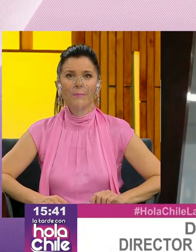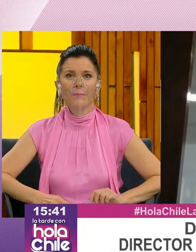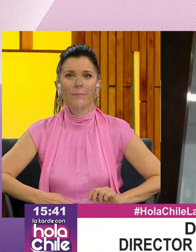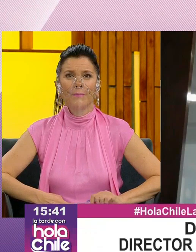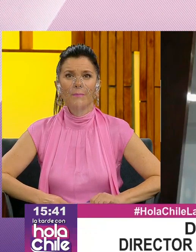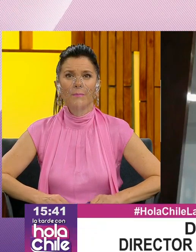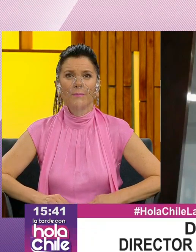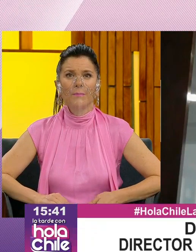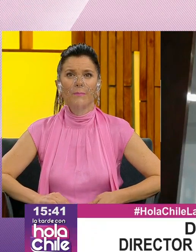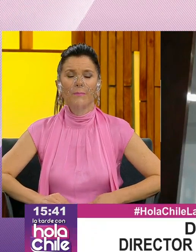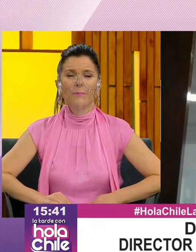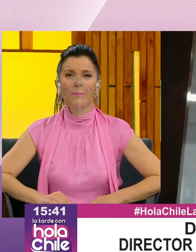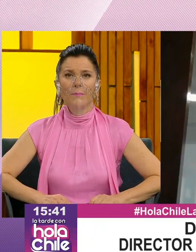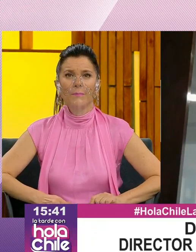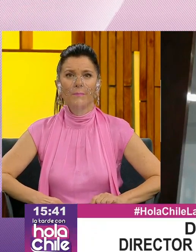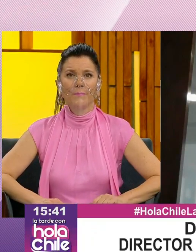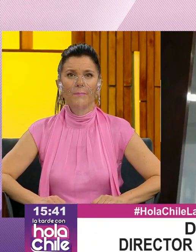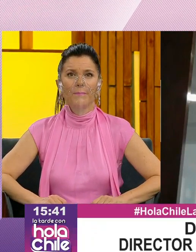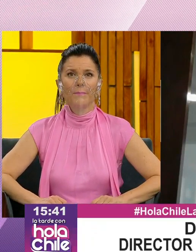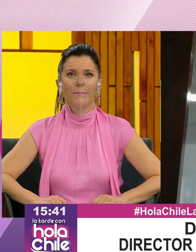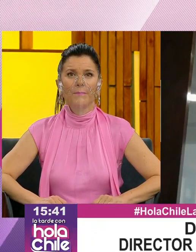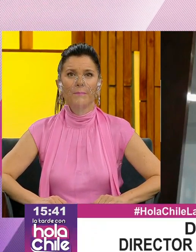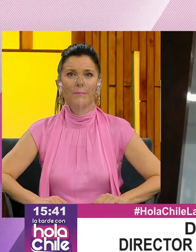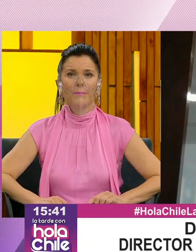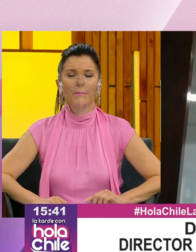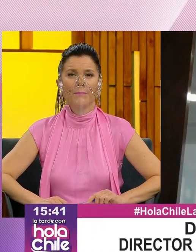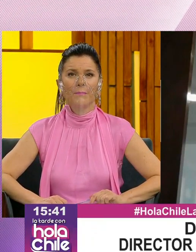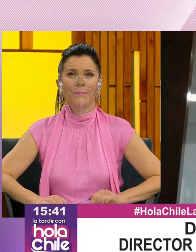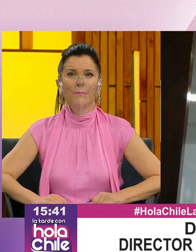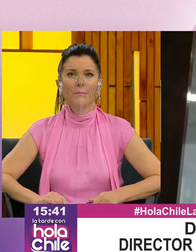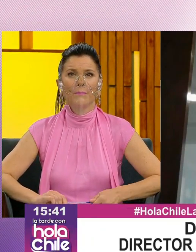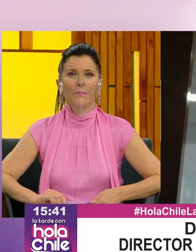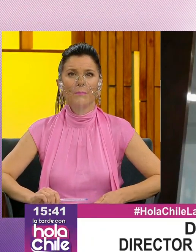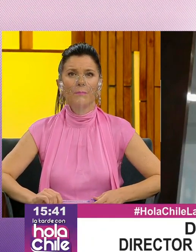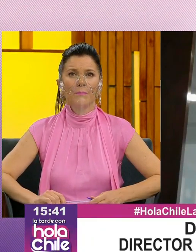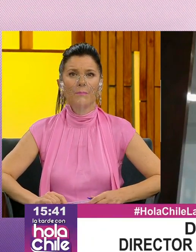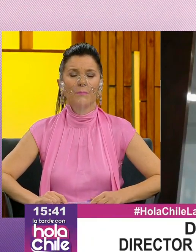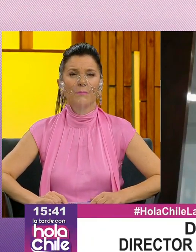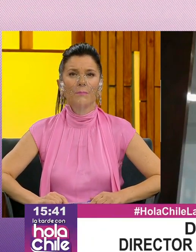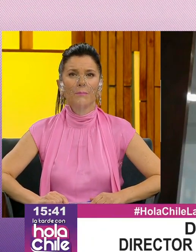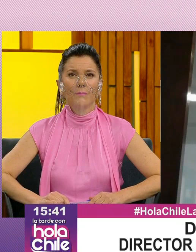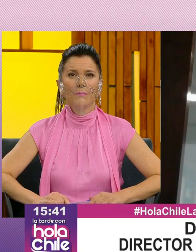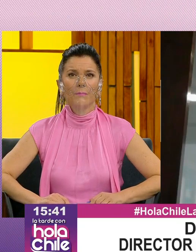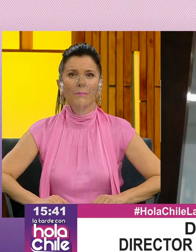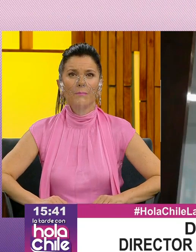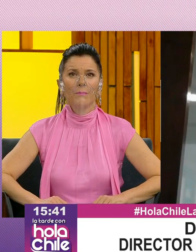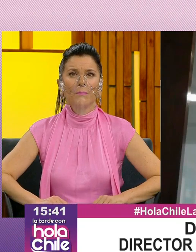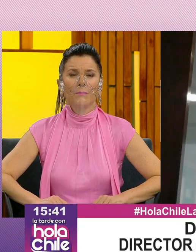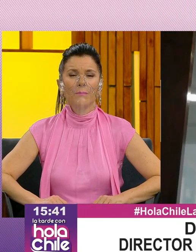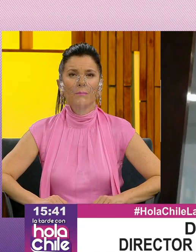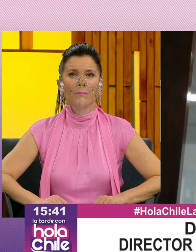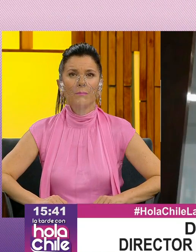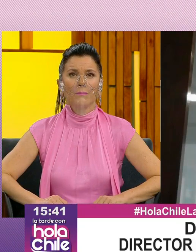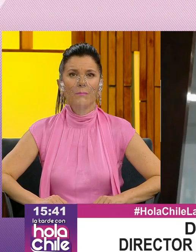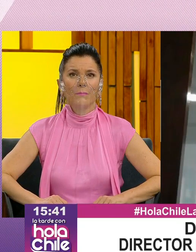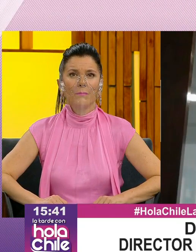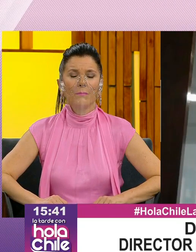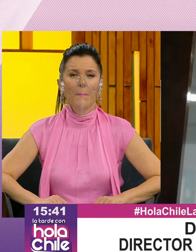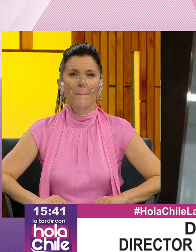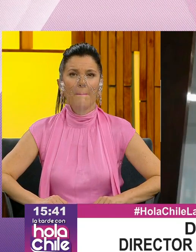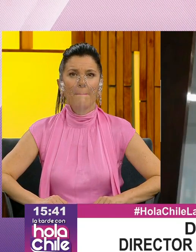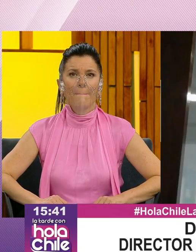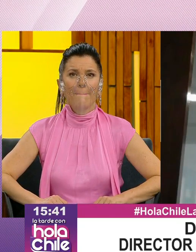decir, el número de casos por kilómetro cuadrado, la velocidad en la cual aumentan, la capacidad del sistema sanitario que tienen, y